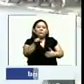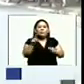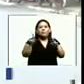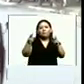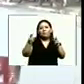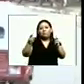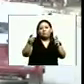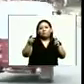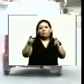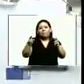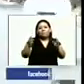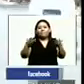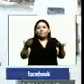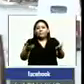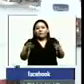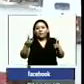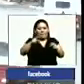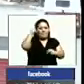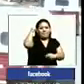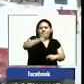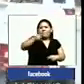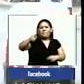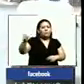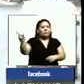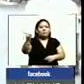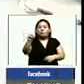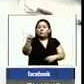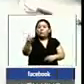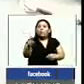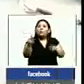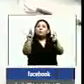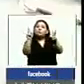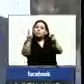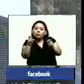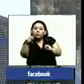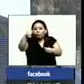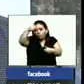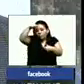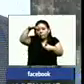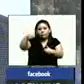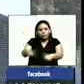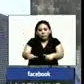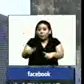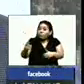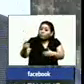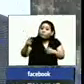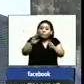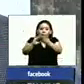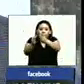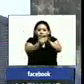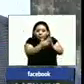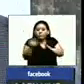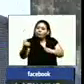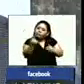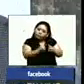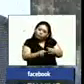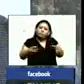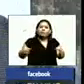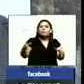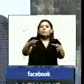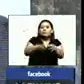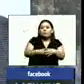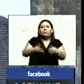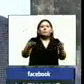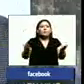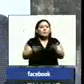Más imponitivo Sino un tema De poner de acuerdo A los vecinos Para que haya una armonía Y se